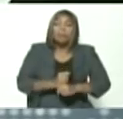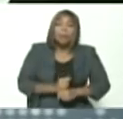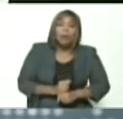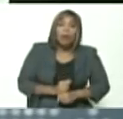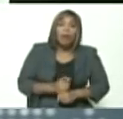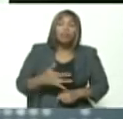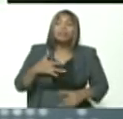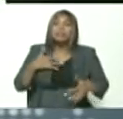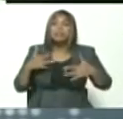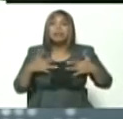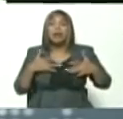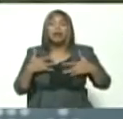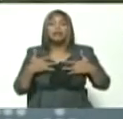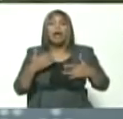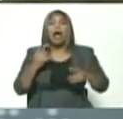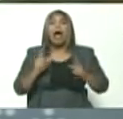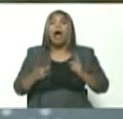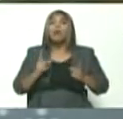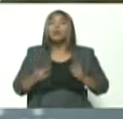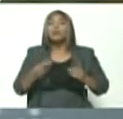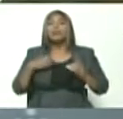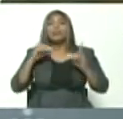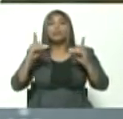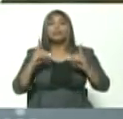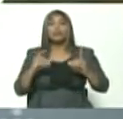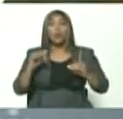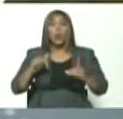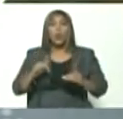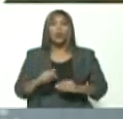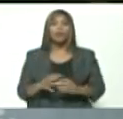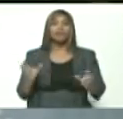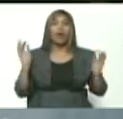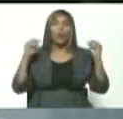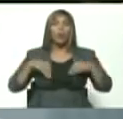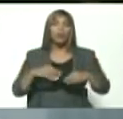algunas decisiones tomadas en el día de hoy.